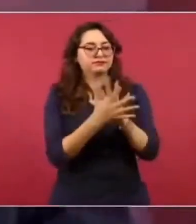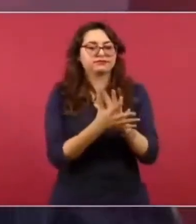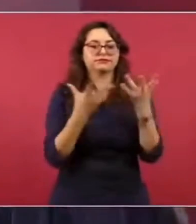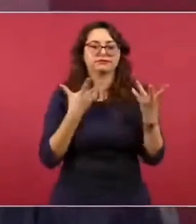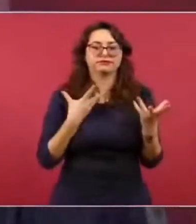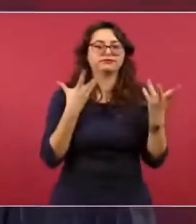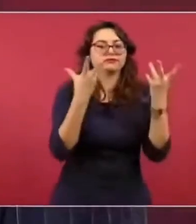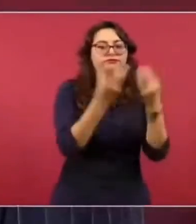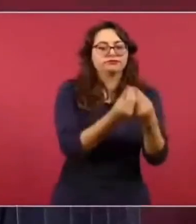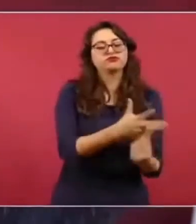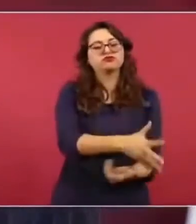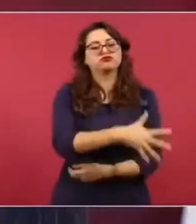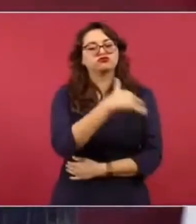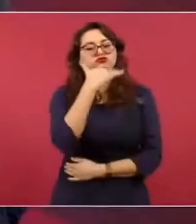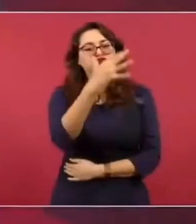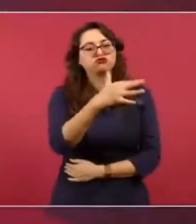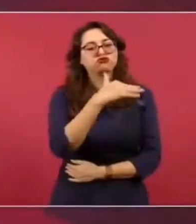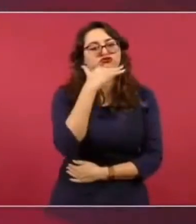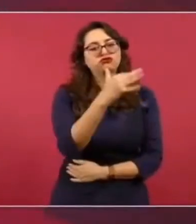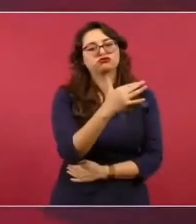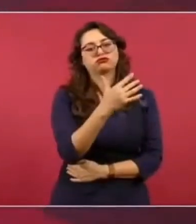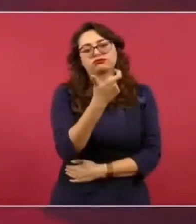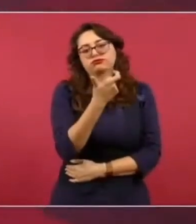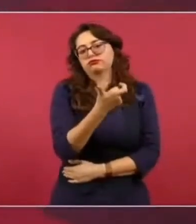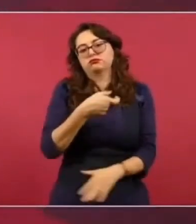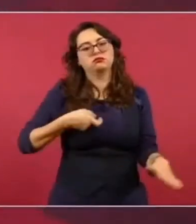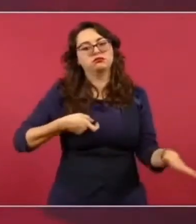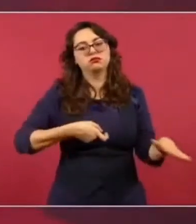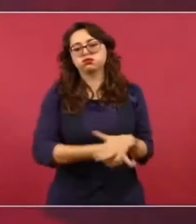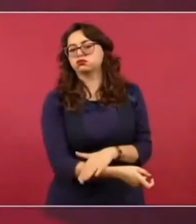políticos corruptos del país